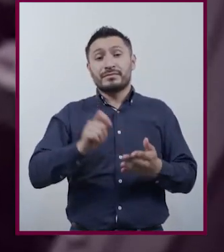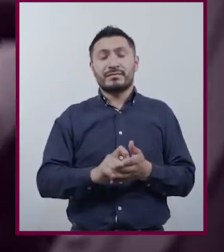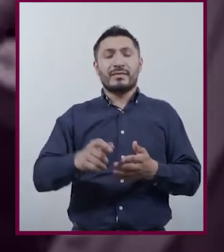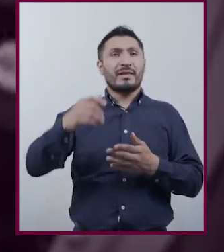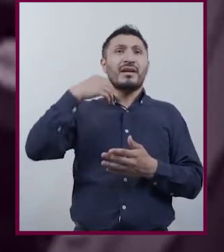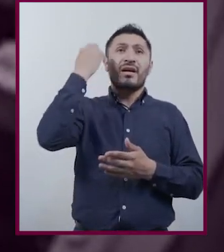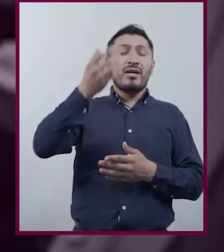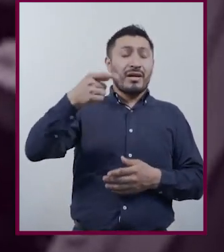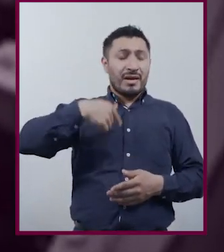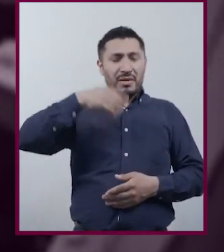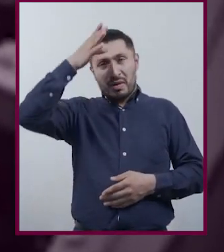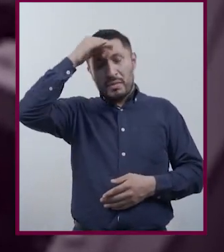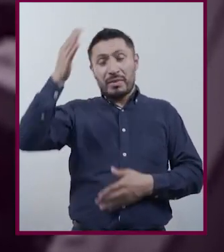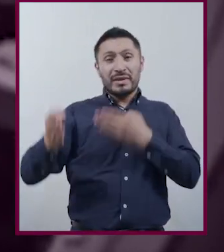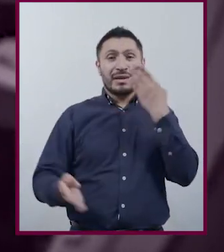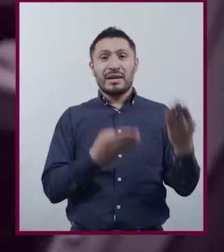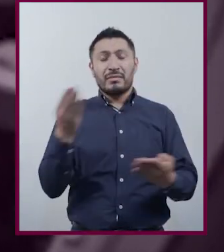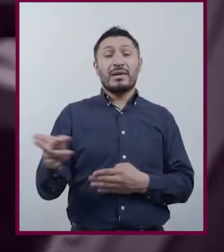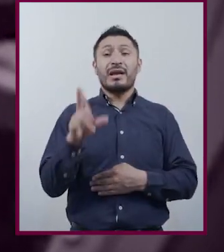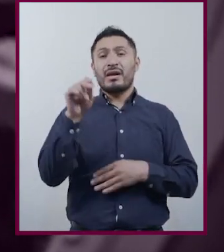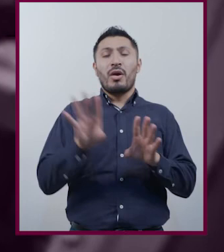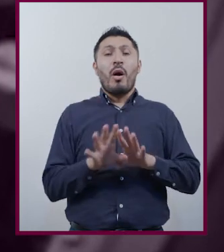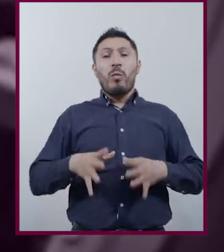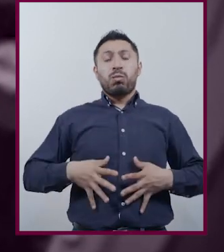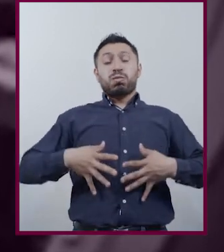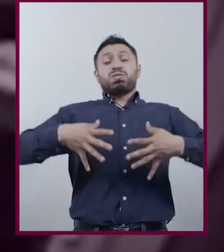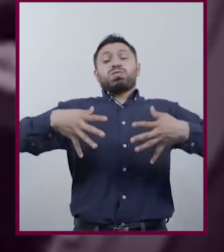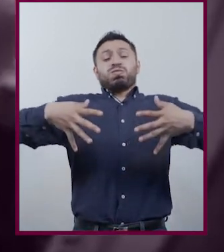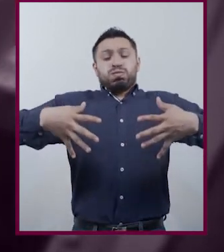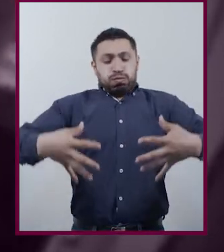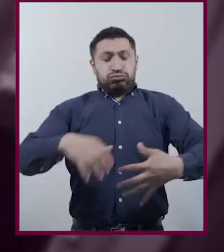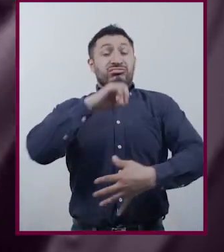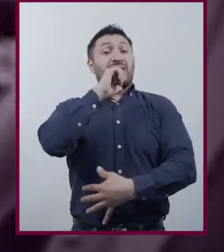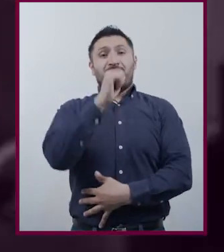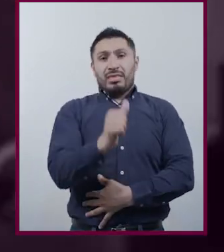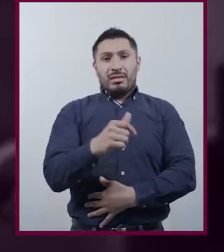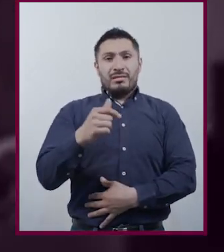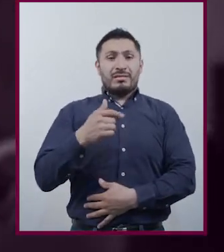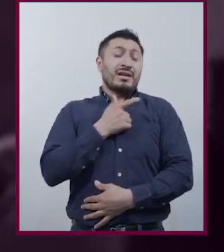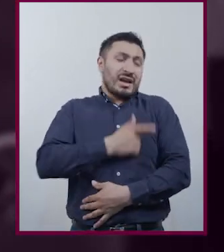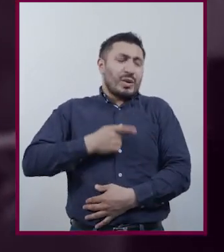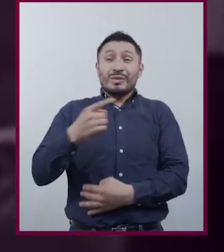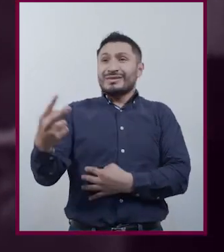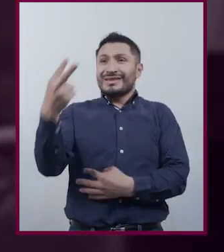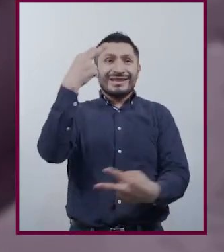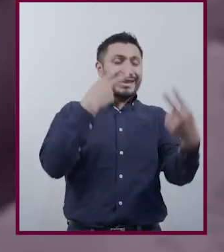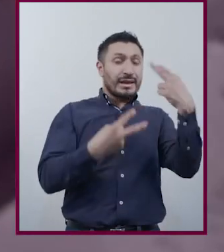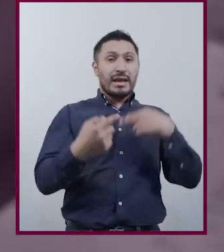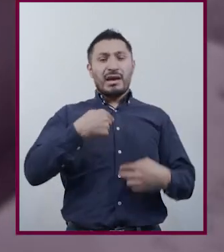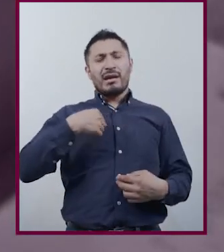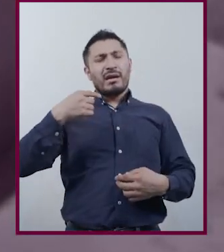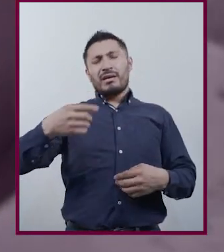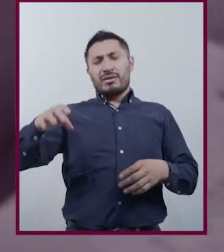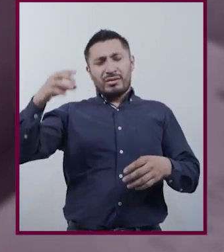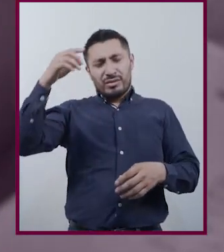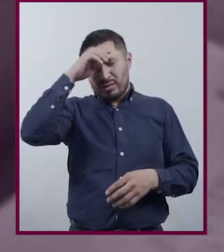quisiera saber bailar y no ser gorda de ninguna parte y gustar mucho y no tener complejos.